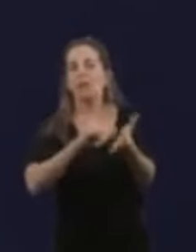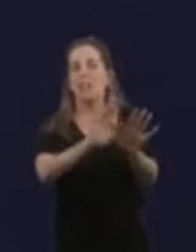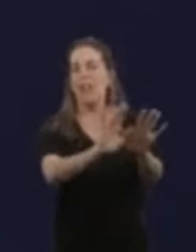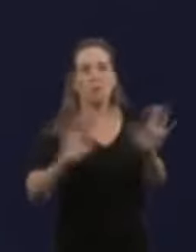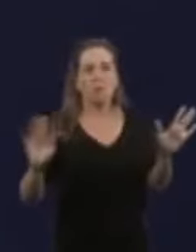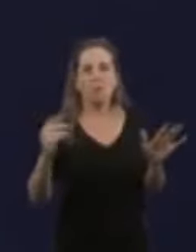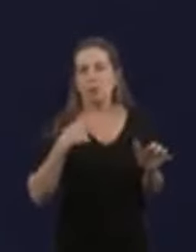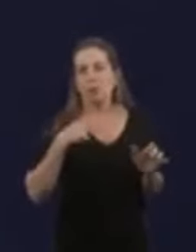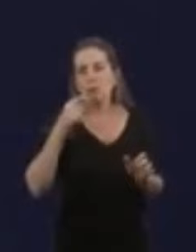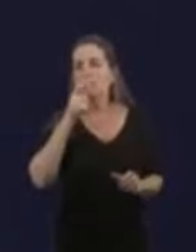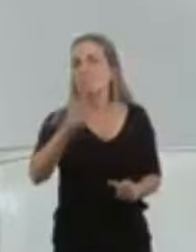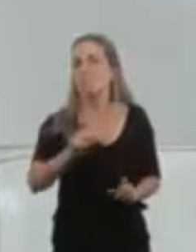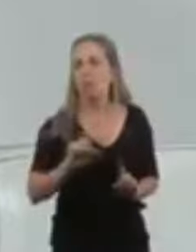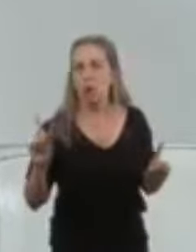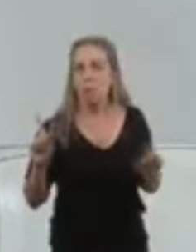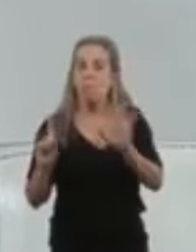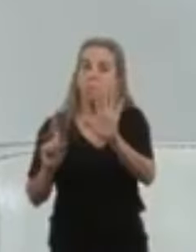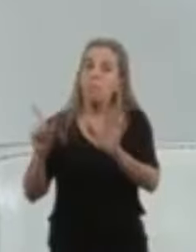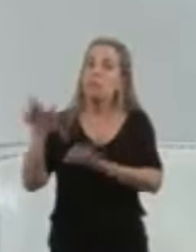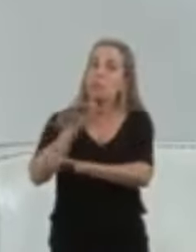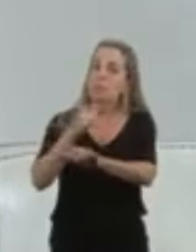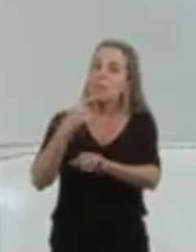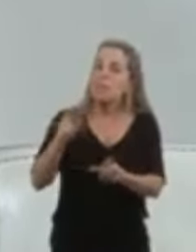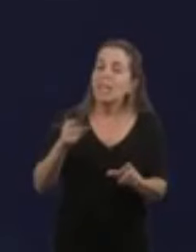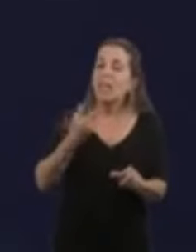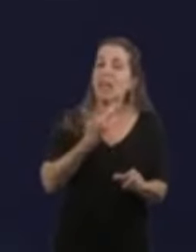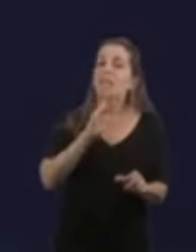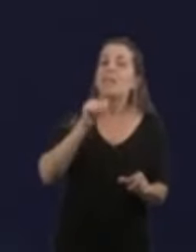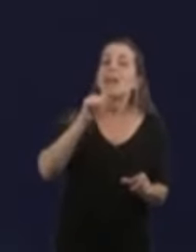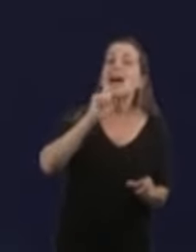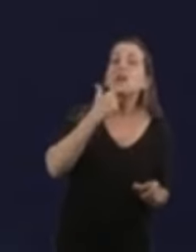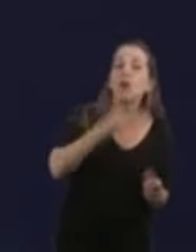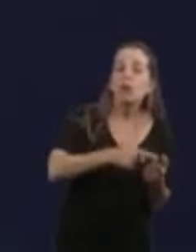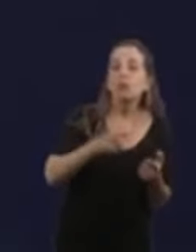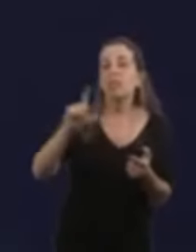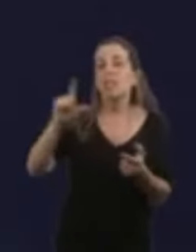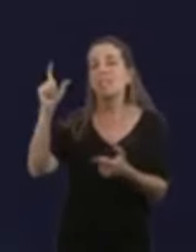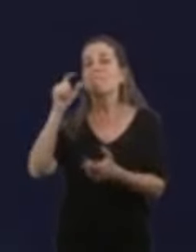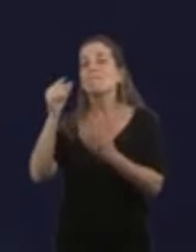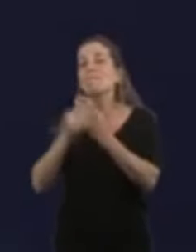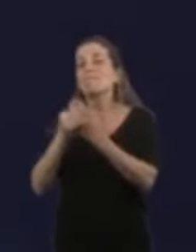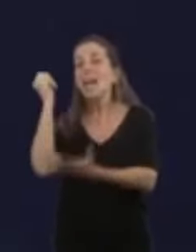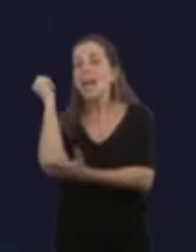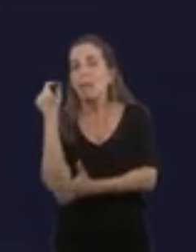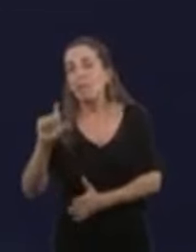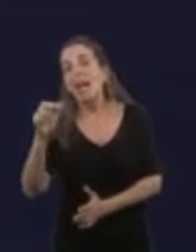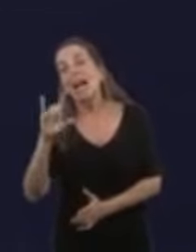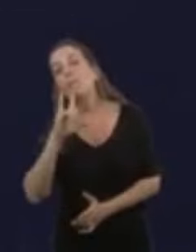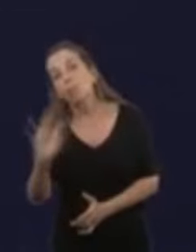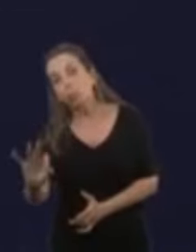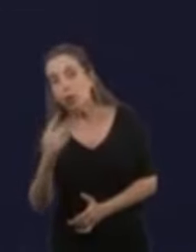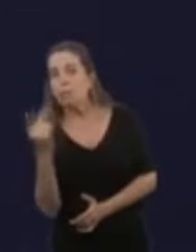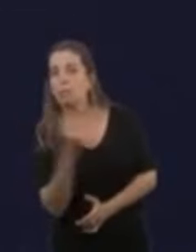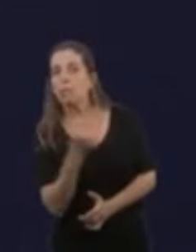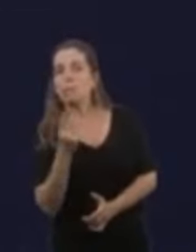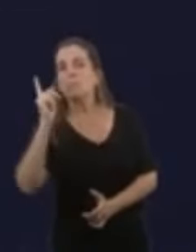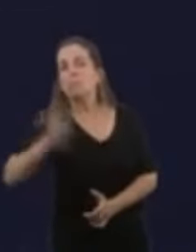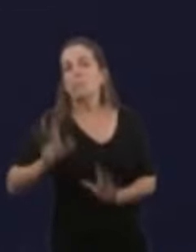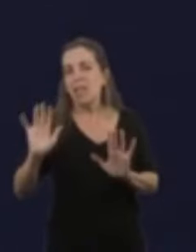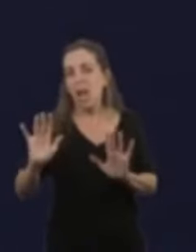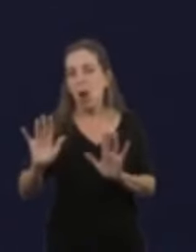no tengo nada para contestar pero dicen que Francos y caputo dieron la orden bueno tendrás que hablarlo nuevamente con los diputados y que te expliquen las